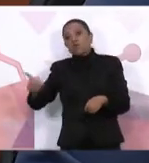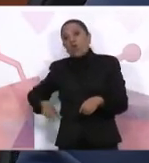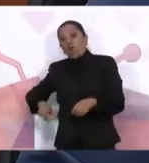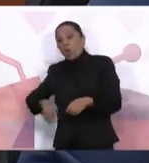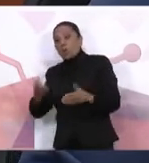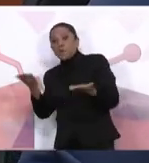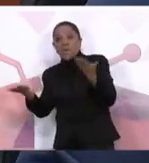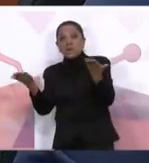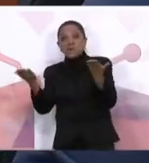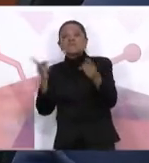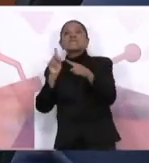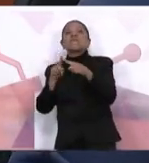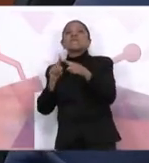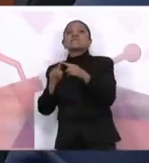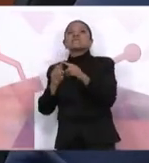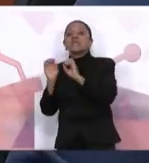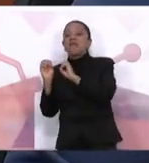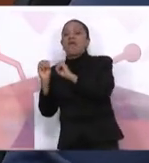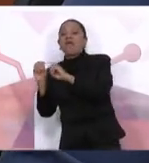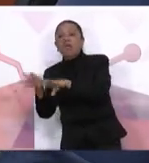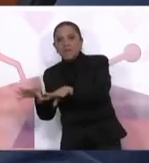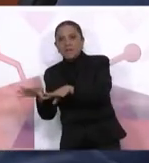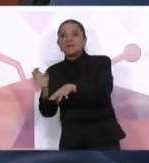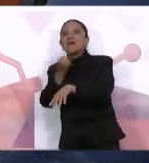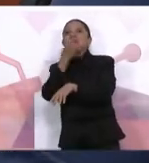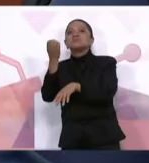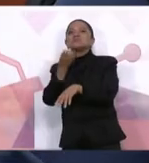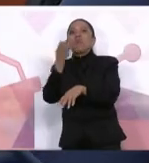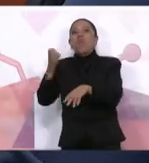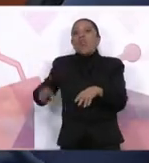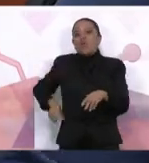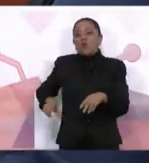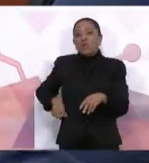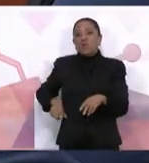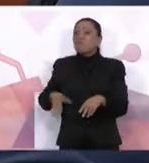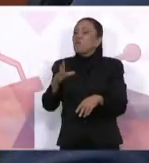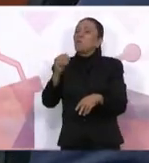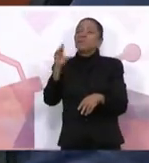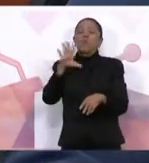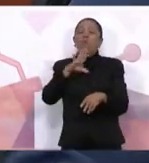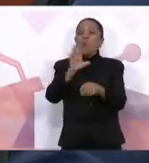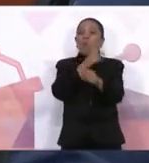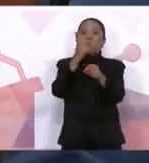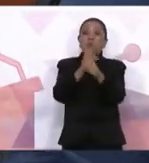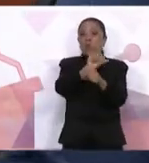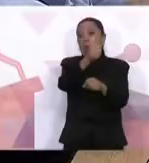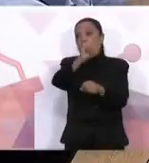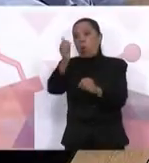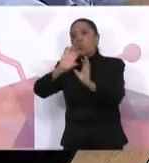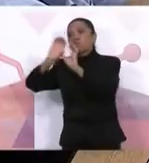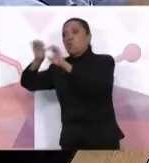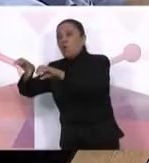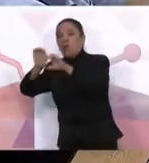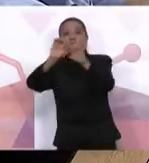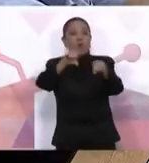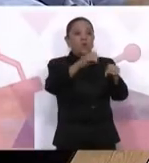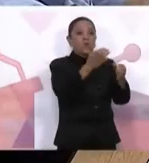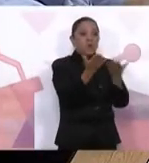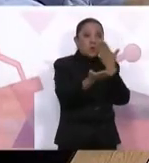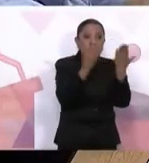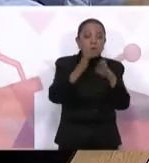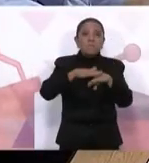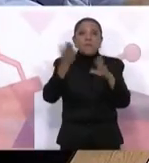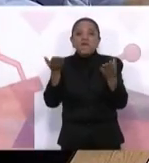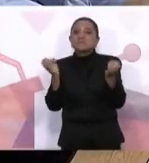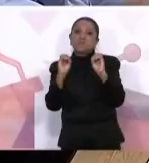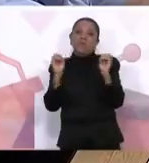la escuela pública no tiene oportunidad de asistir a otra a otra educación y por eso nosotros